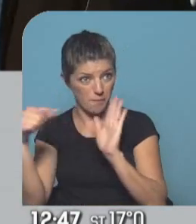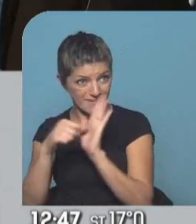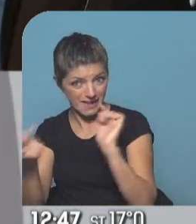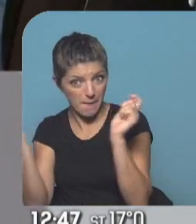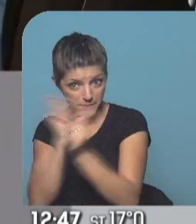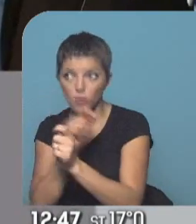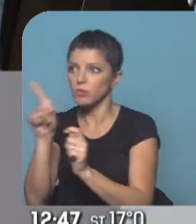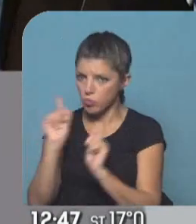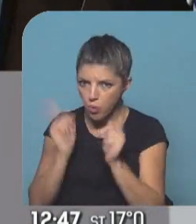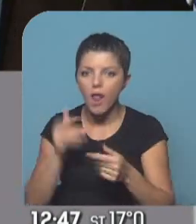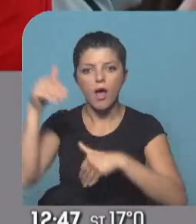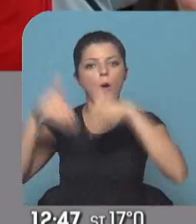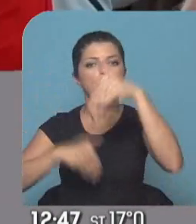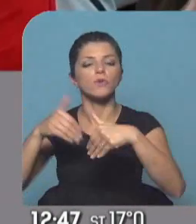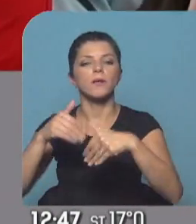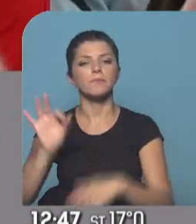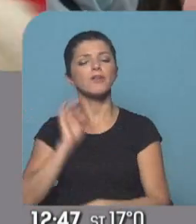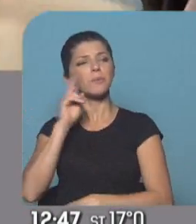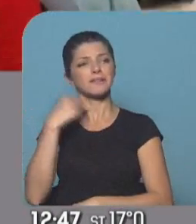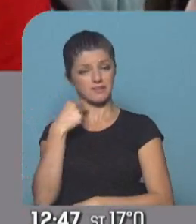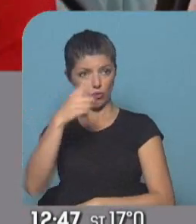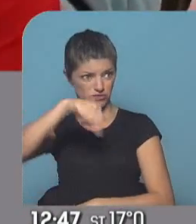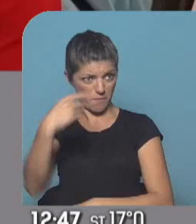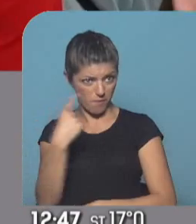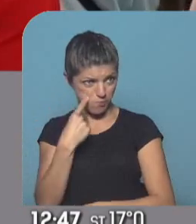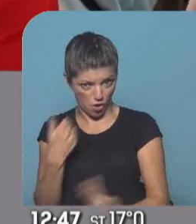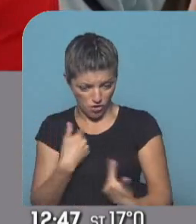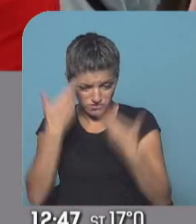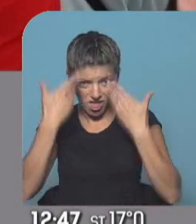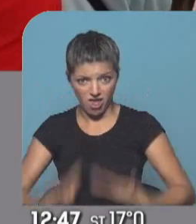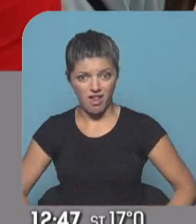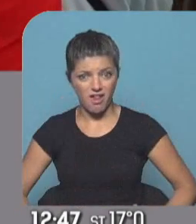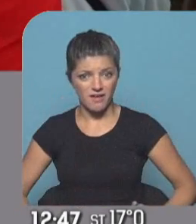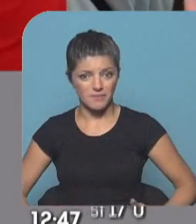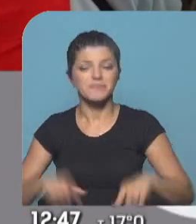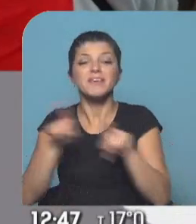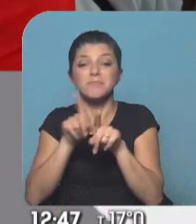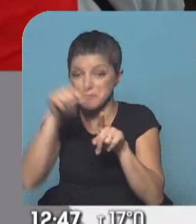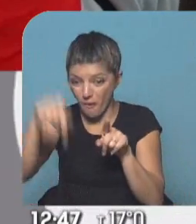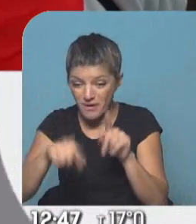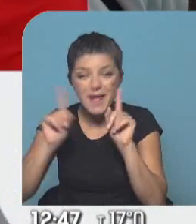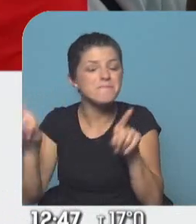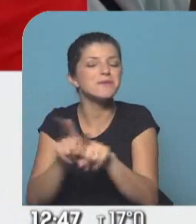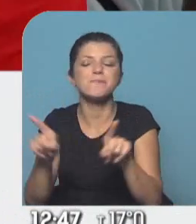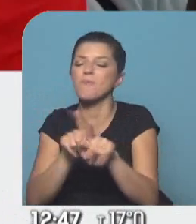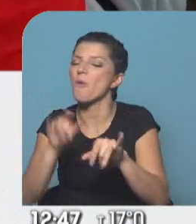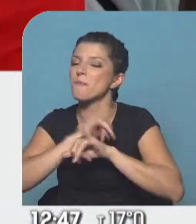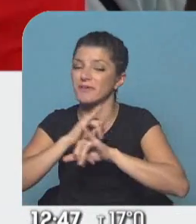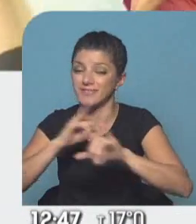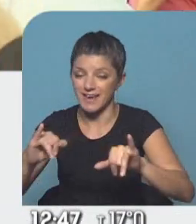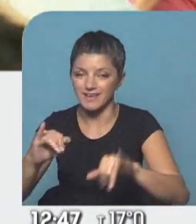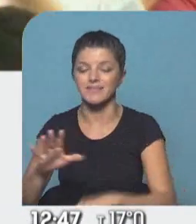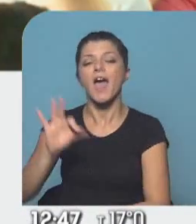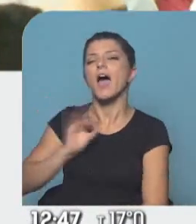2013 el mensaje era "ustedes me conocen". Y ese mensaje "ustedes me conocen" es el que se impone hoy también. En 2013 Crimea